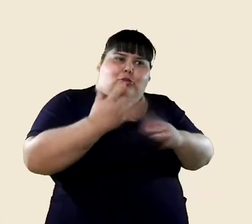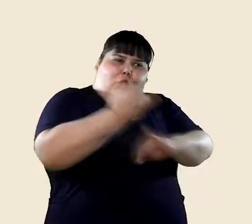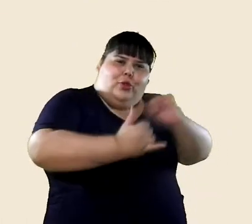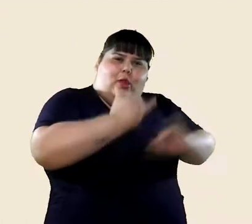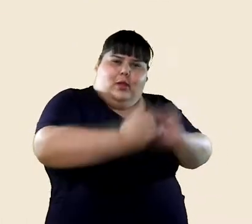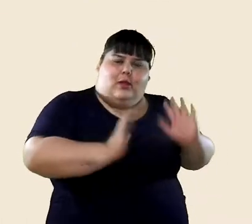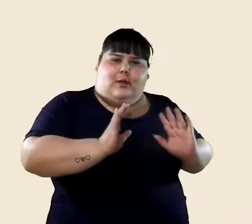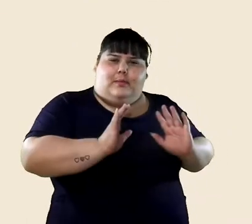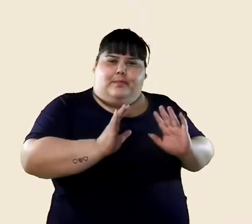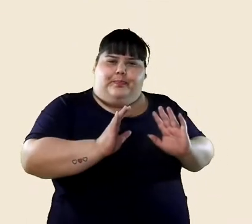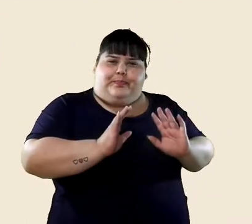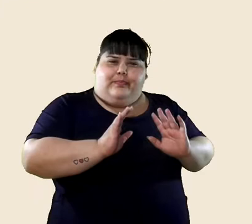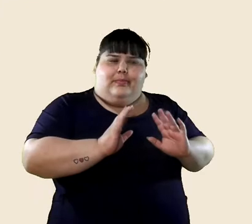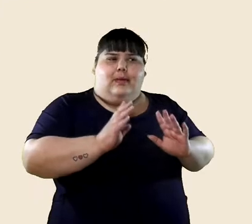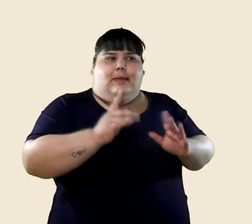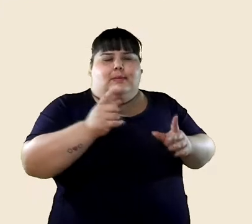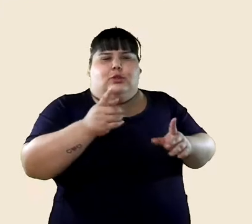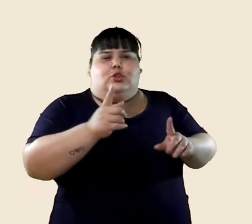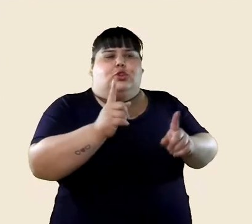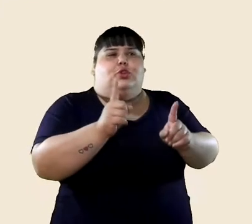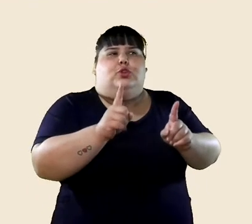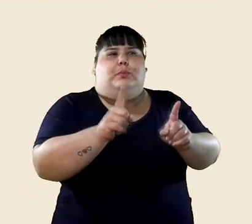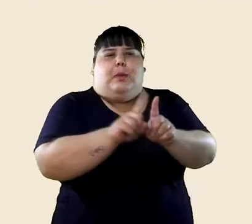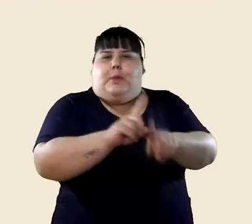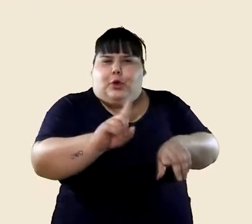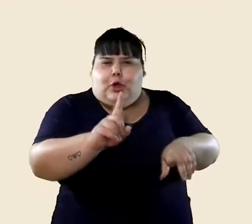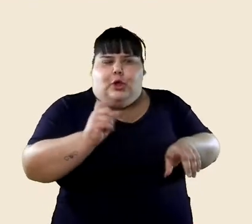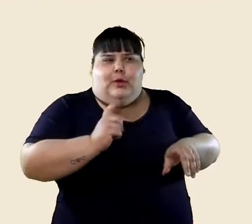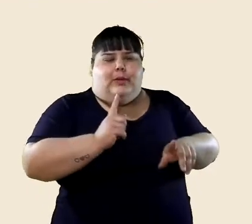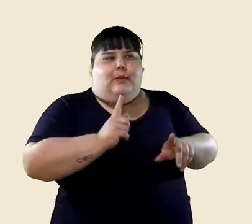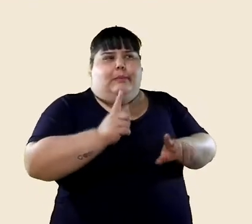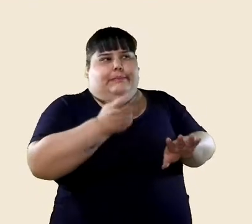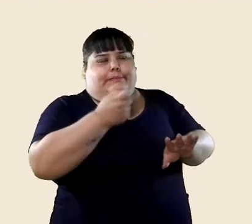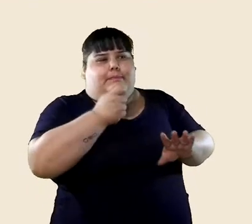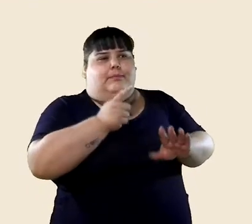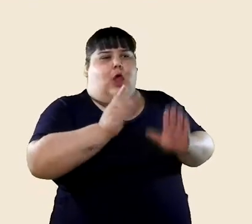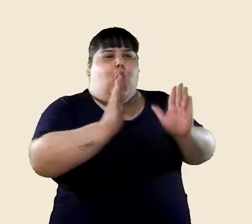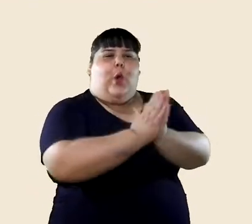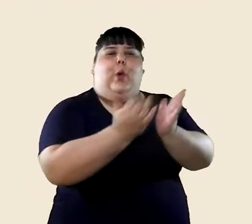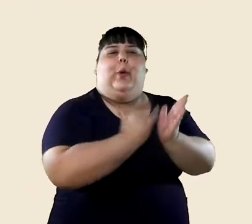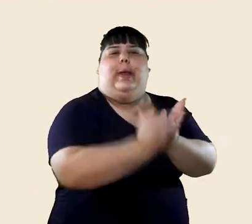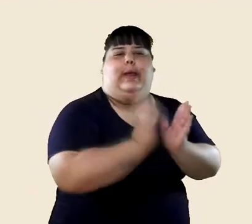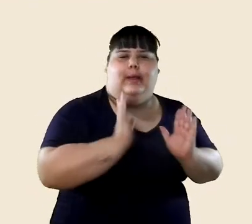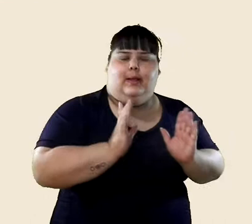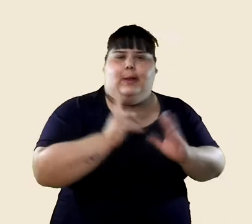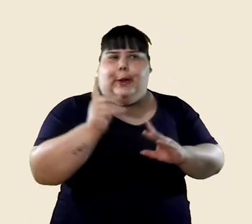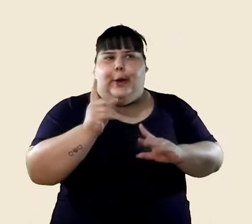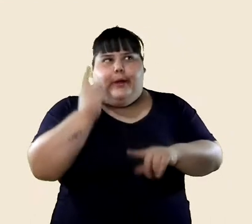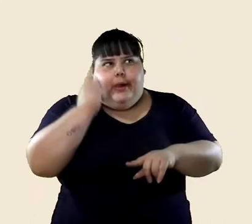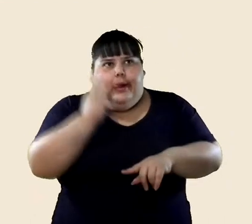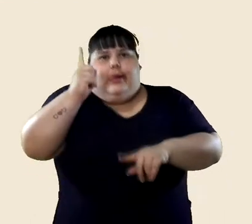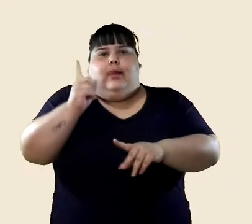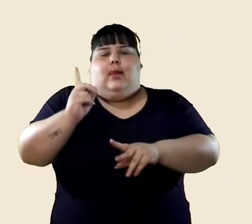puede malinterpretar, no significa hacerle un cuentito a un niño o armarle una